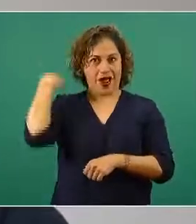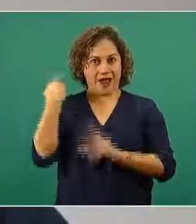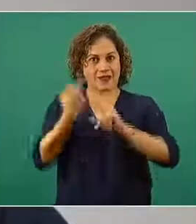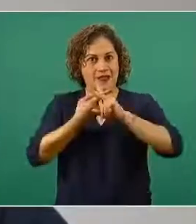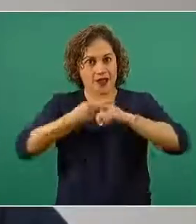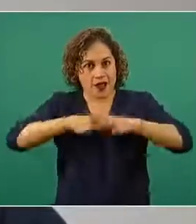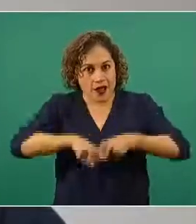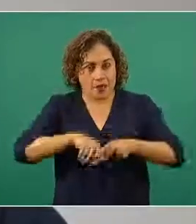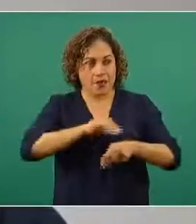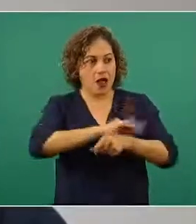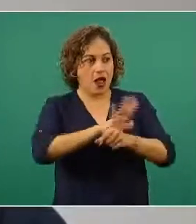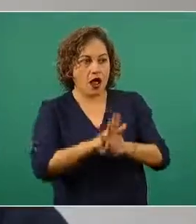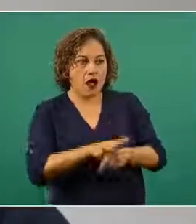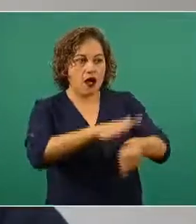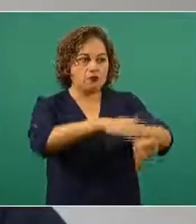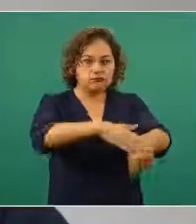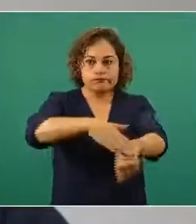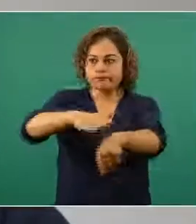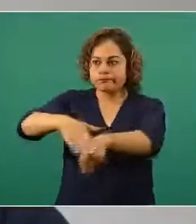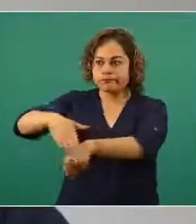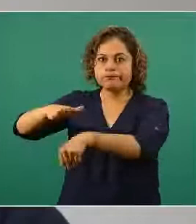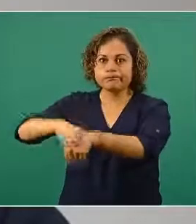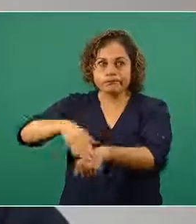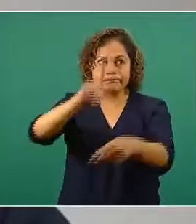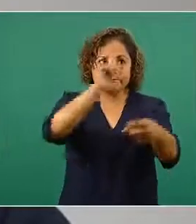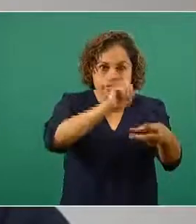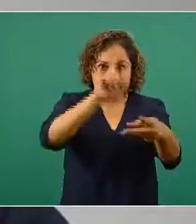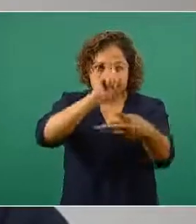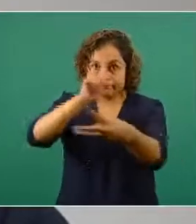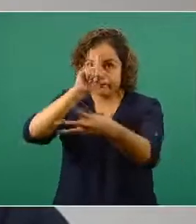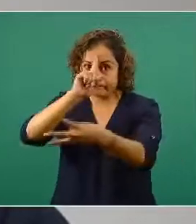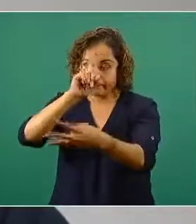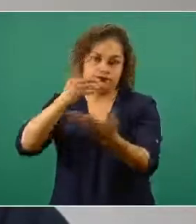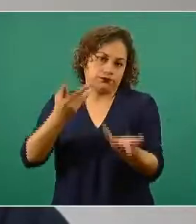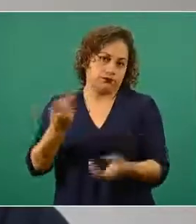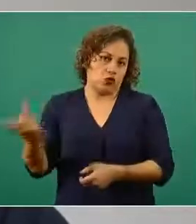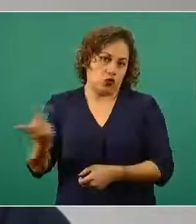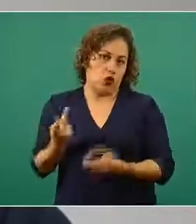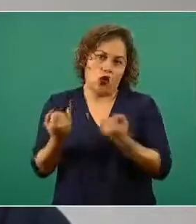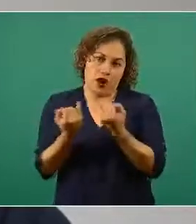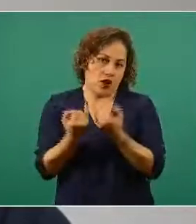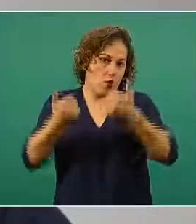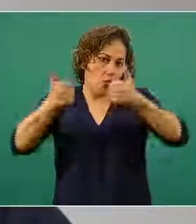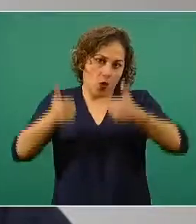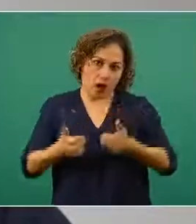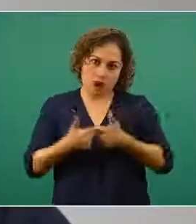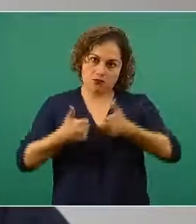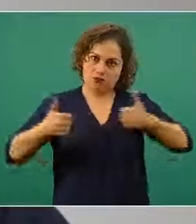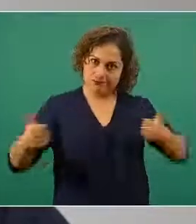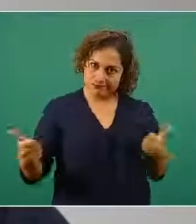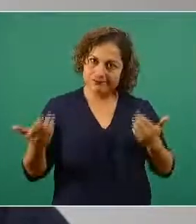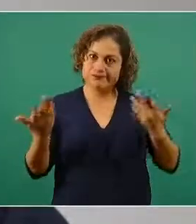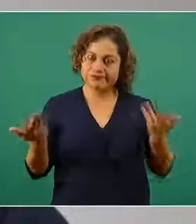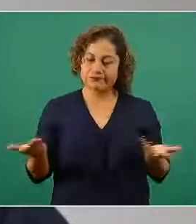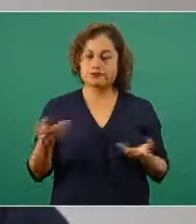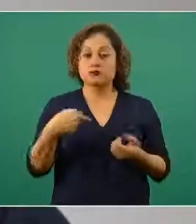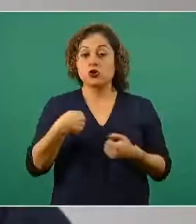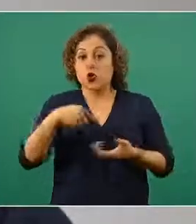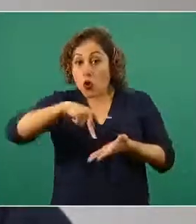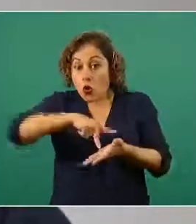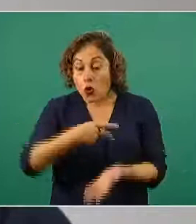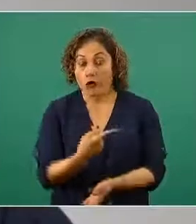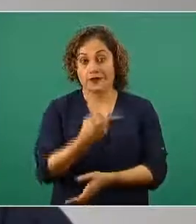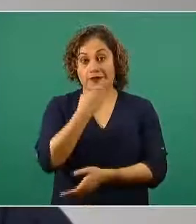la pandemia a toda la población, y hay que aprovechar entonces para hacer este recordatorio. Toda persona que en su